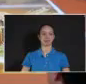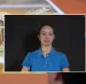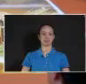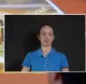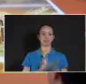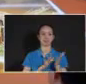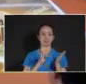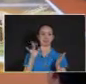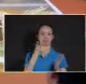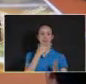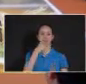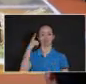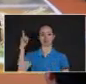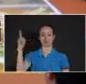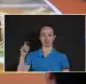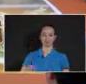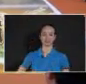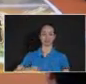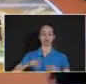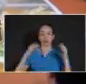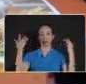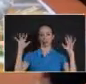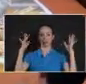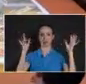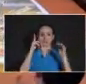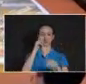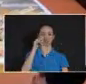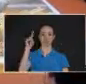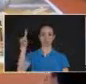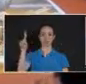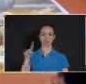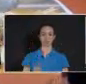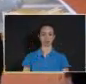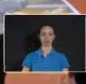Gloria a Dios, démosle un aplauso al Señor.